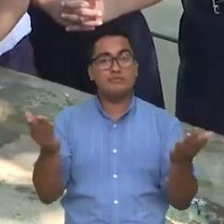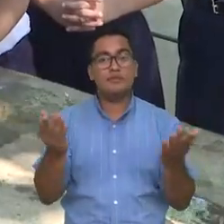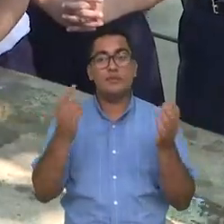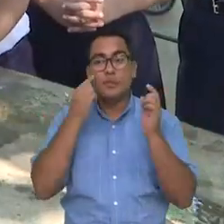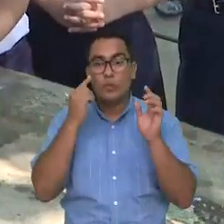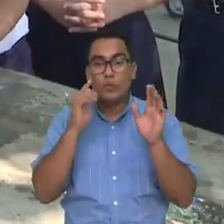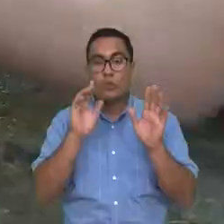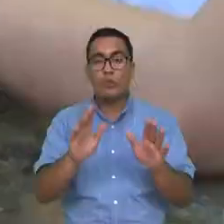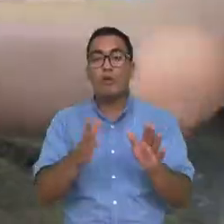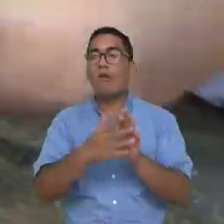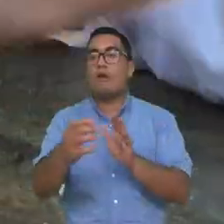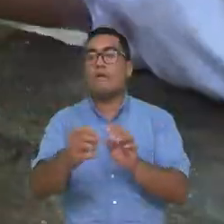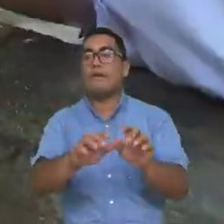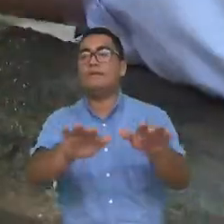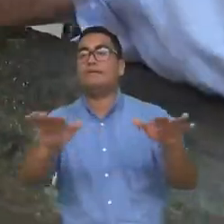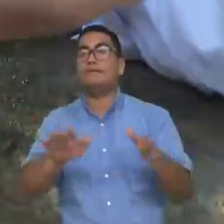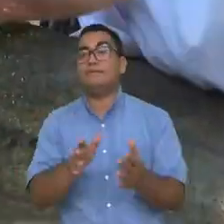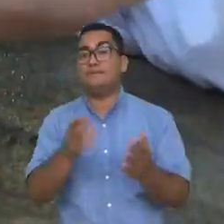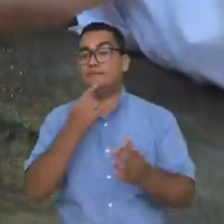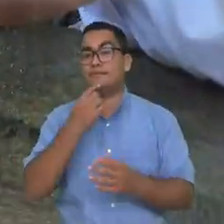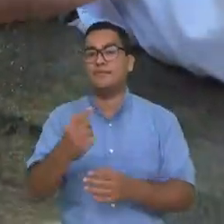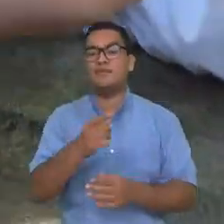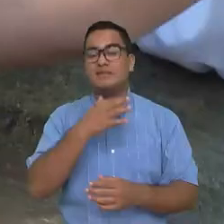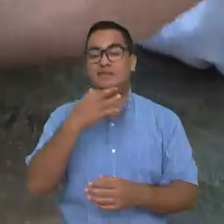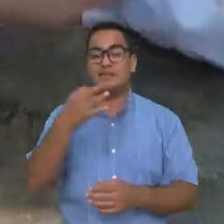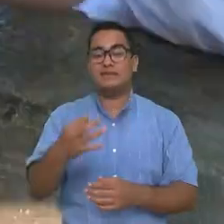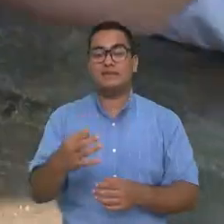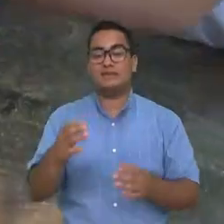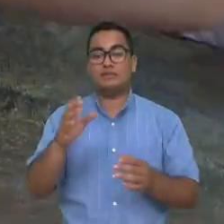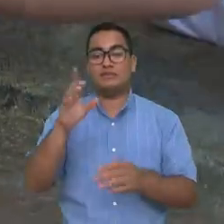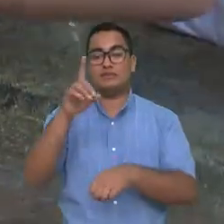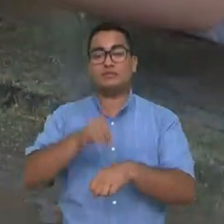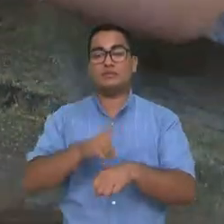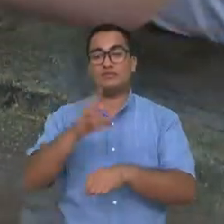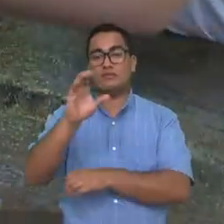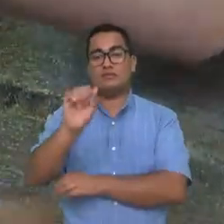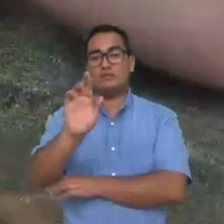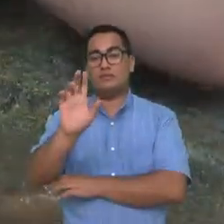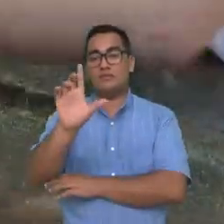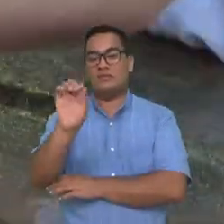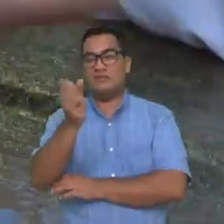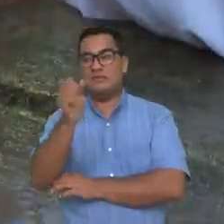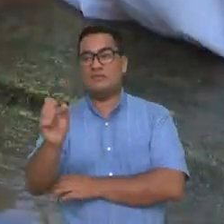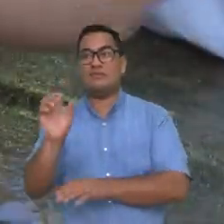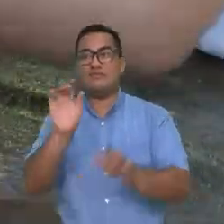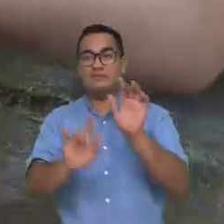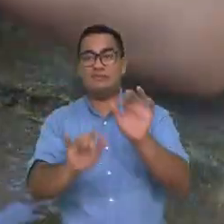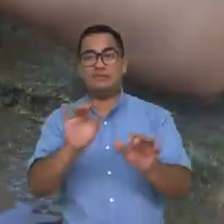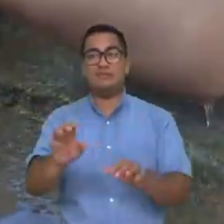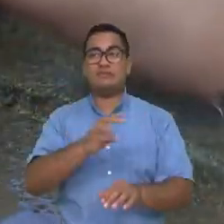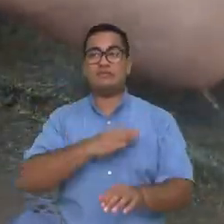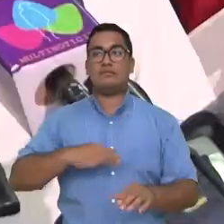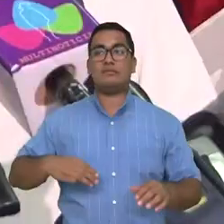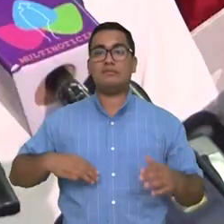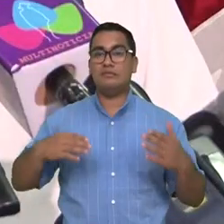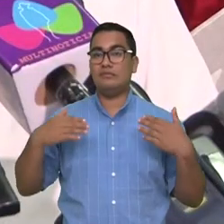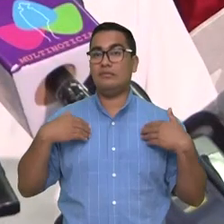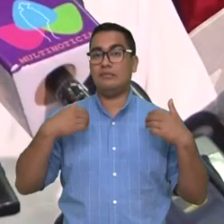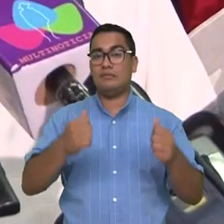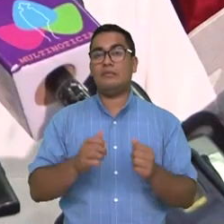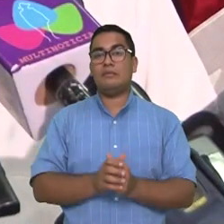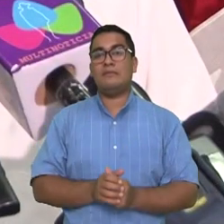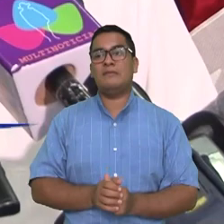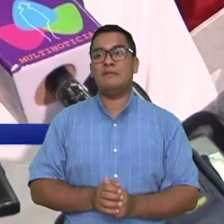evitar su diseminación, aseguró el doctor Carlos Sáenz, secretario general del Ministerio de Salud. Por eso